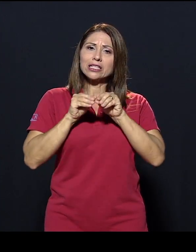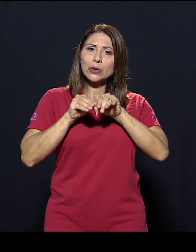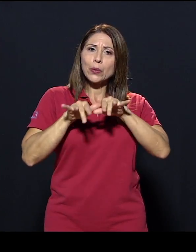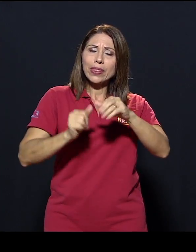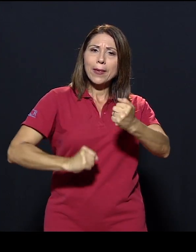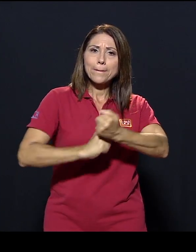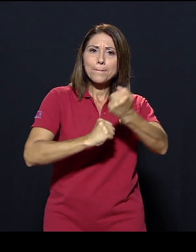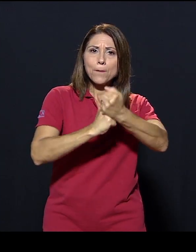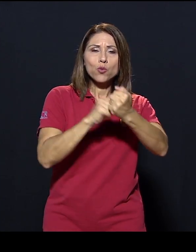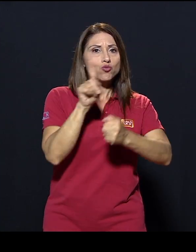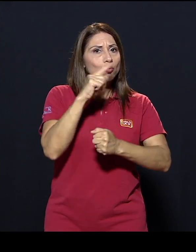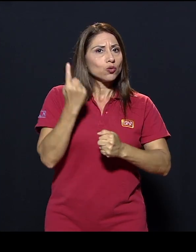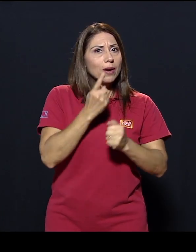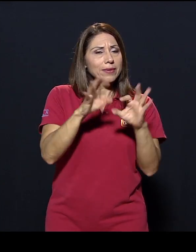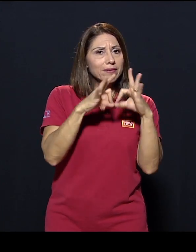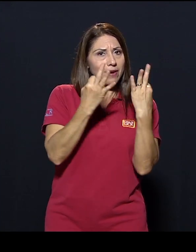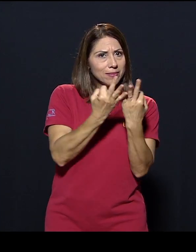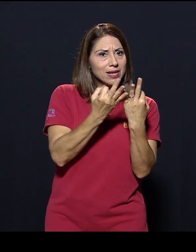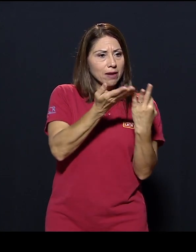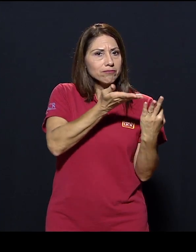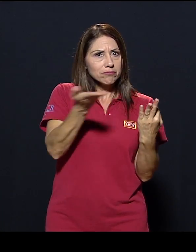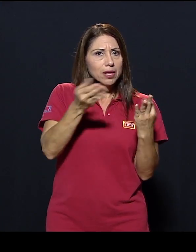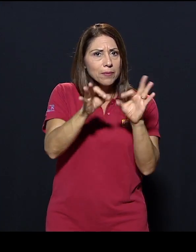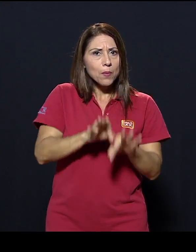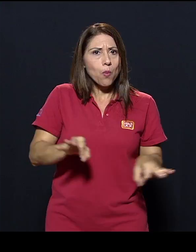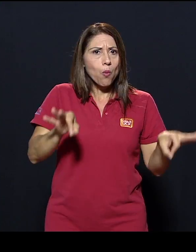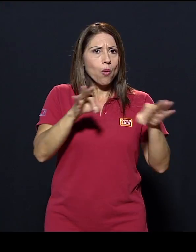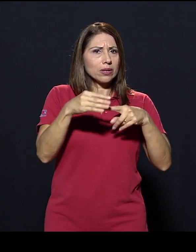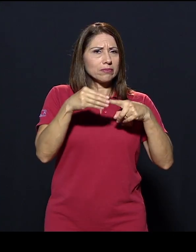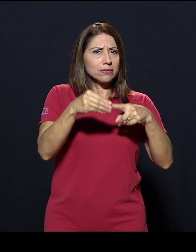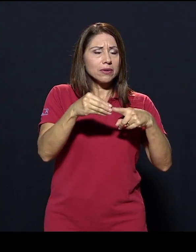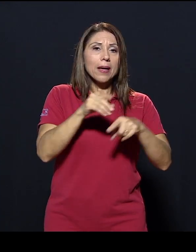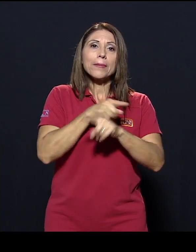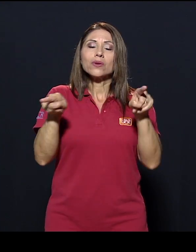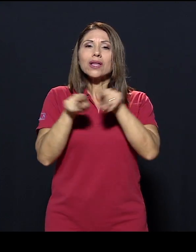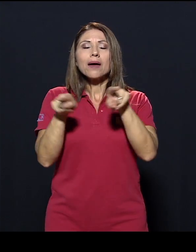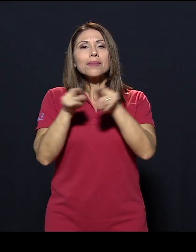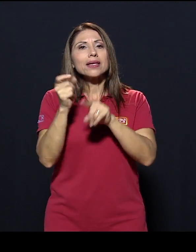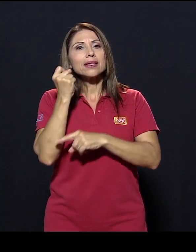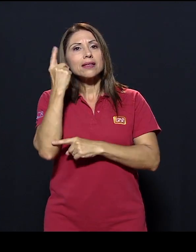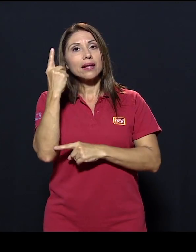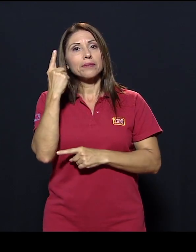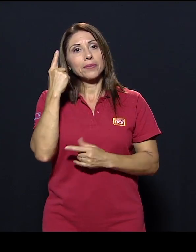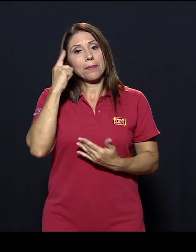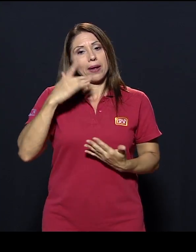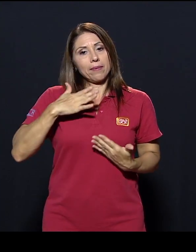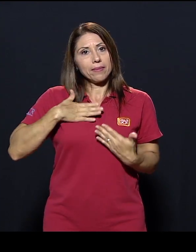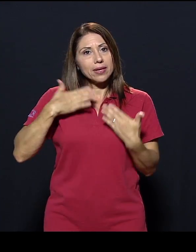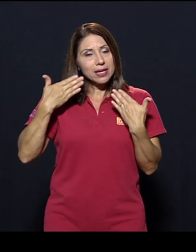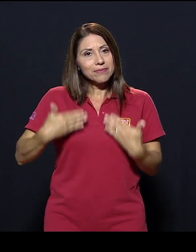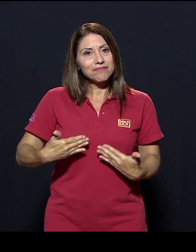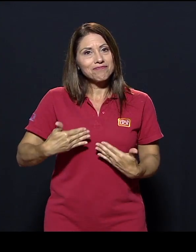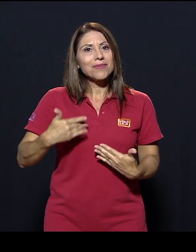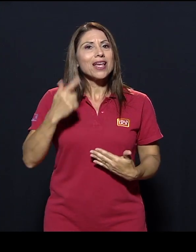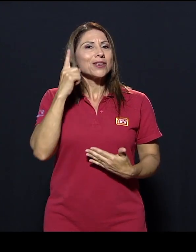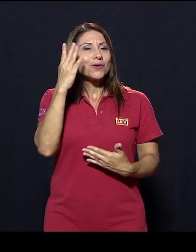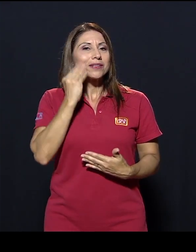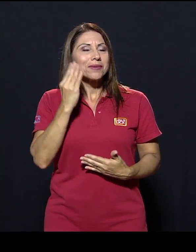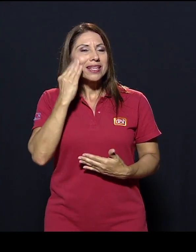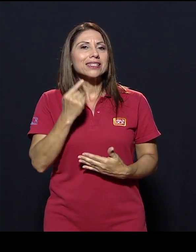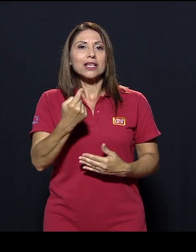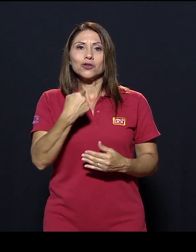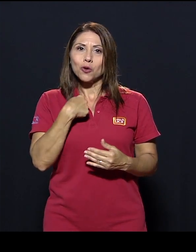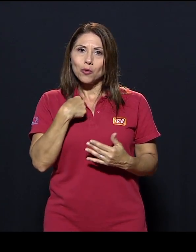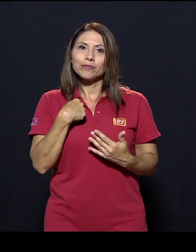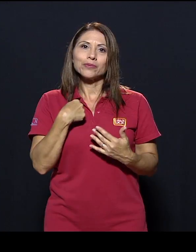redes de apoyo, ¿verdad? No solo redes de apoyo familiares, que son importantes y fundamentales, sino también entender, bueno, para mí también creo que